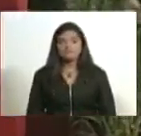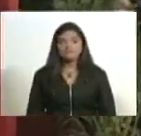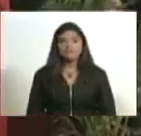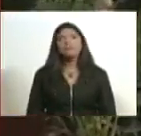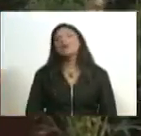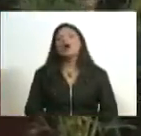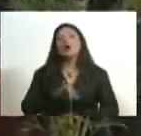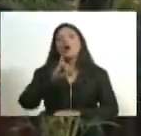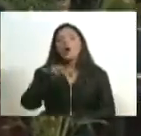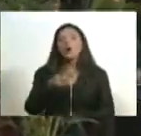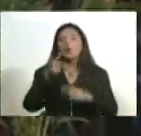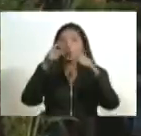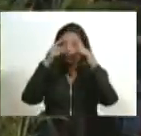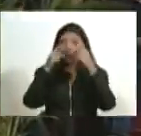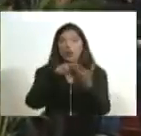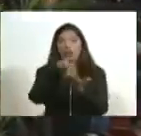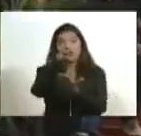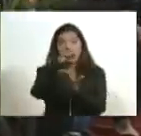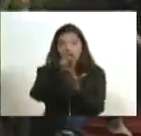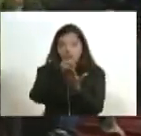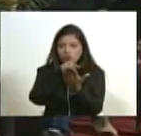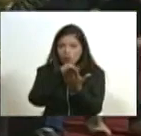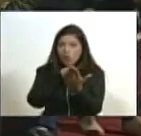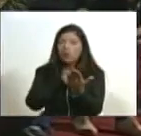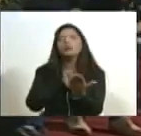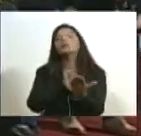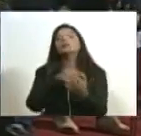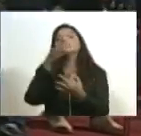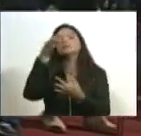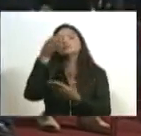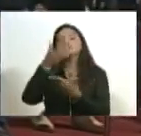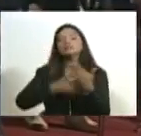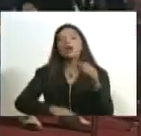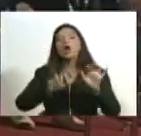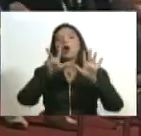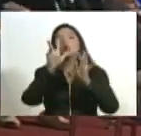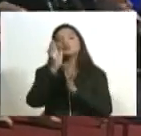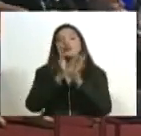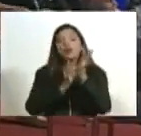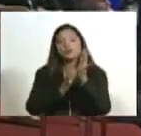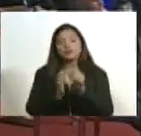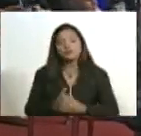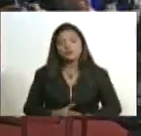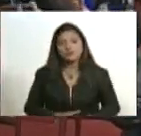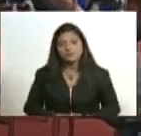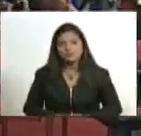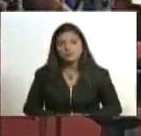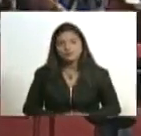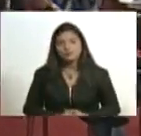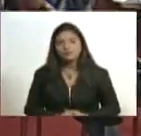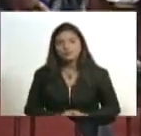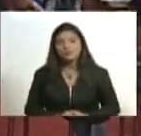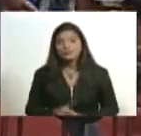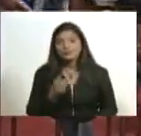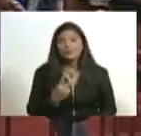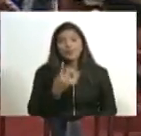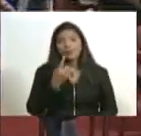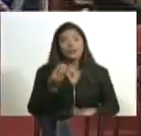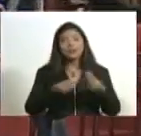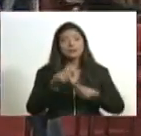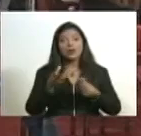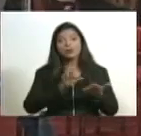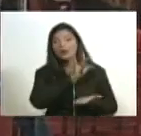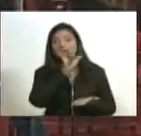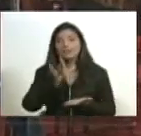Julio Borges salió a leer una proclama igualita, el 8 de abril. Y lo primero que hicieron cuando llegaron